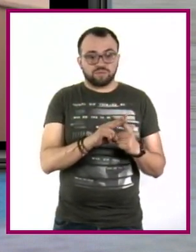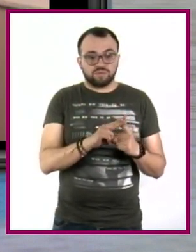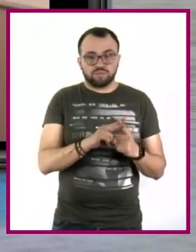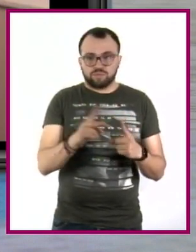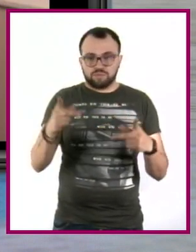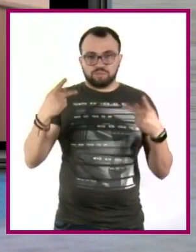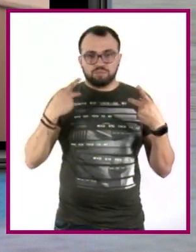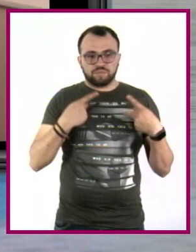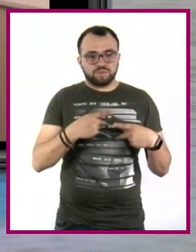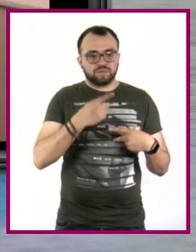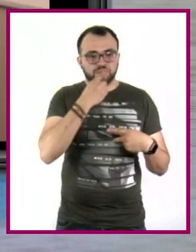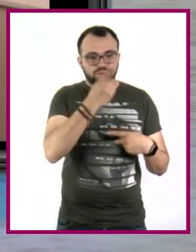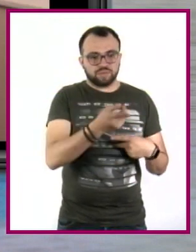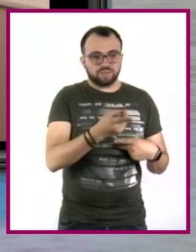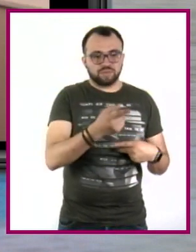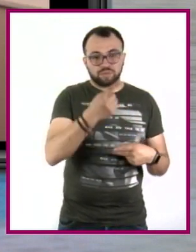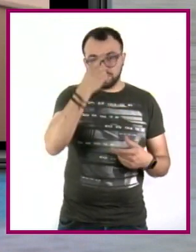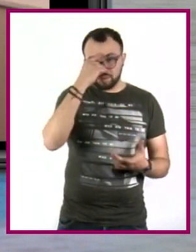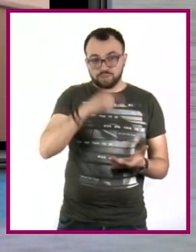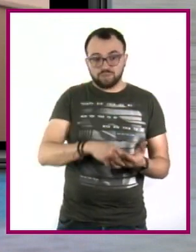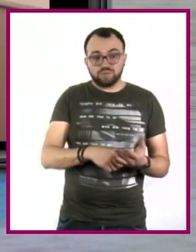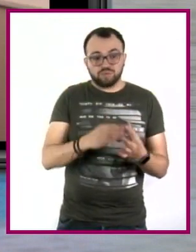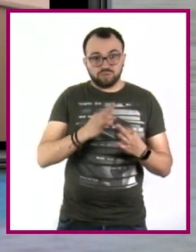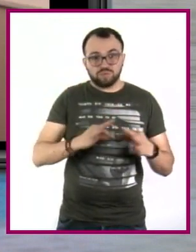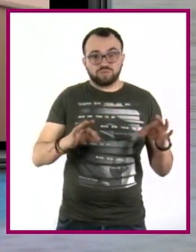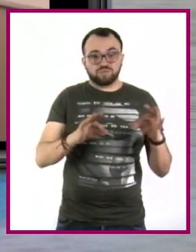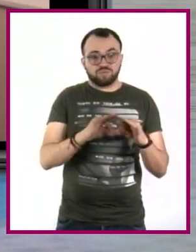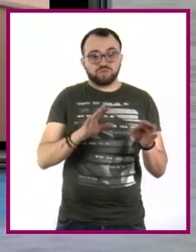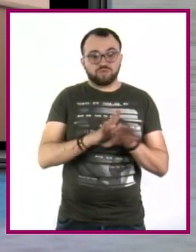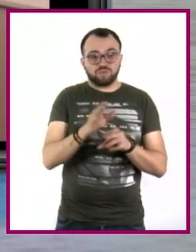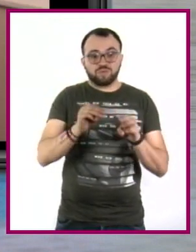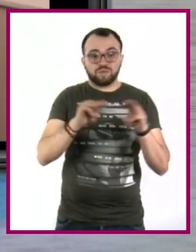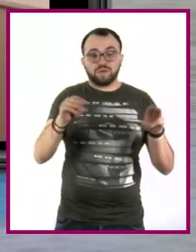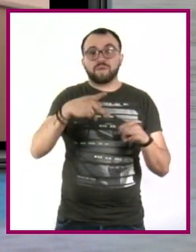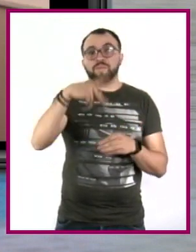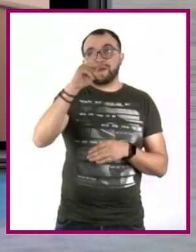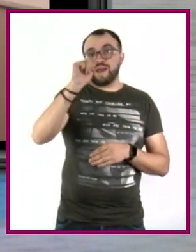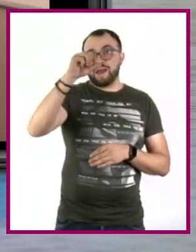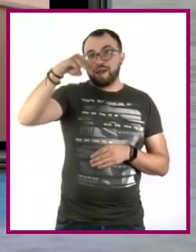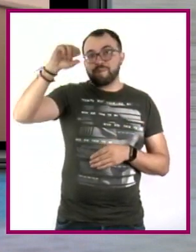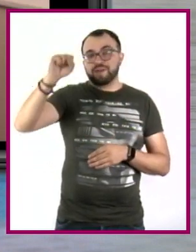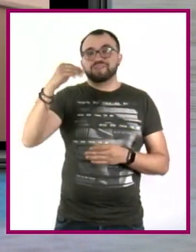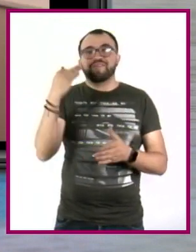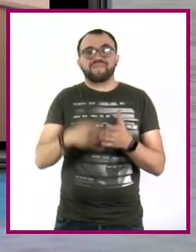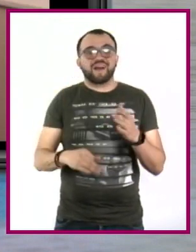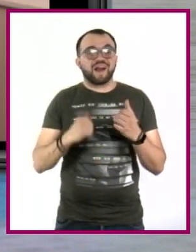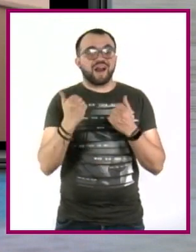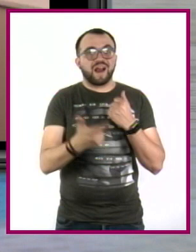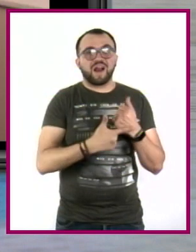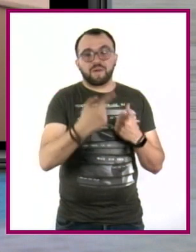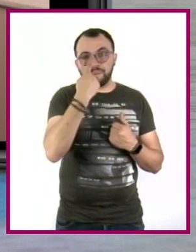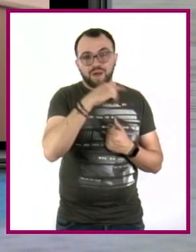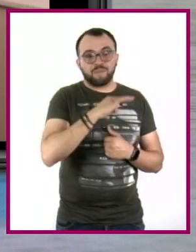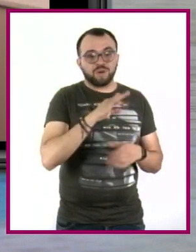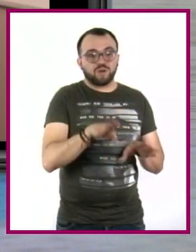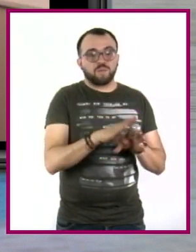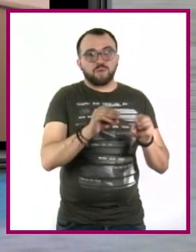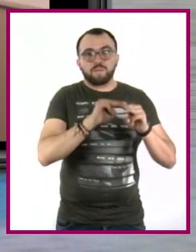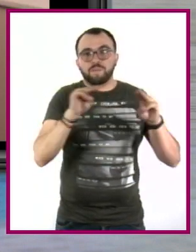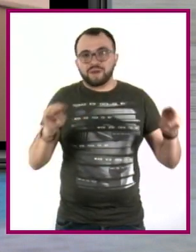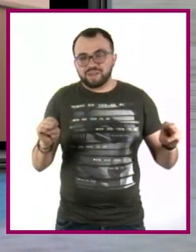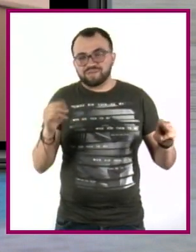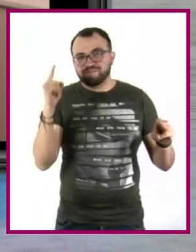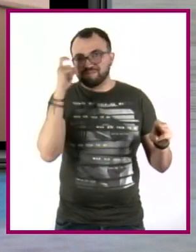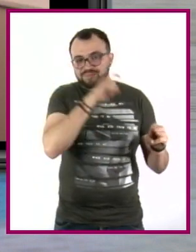teóricos decidieron que habría sido muy importante medir, pero que la AMS no estaba, le faltaba algo para hacerlo. Y